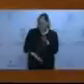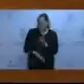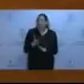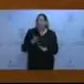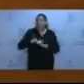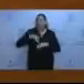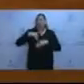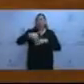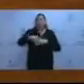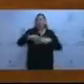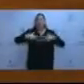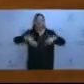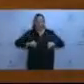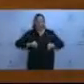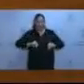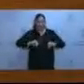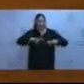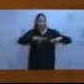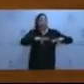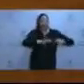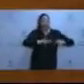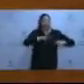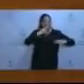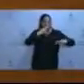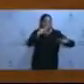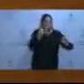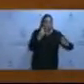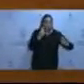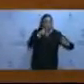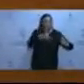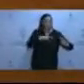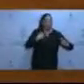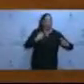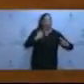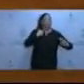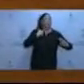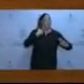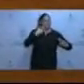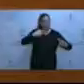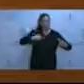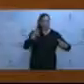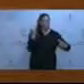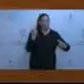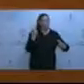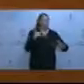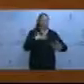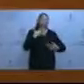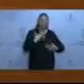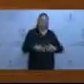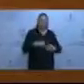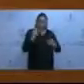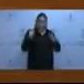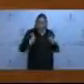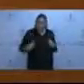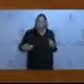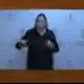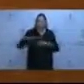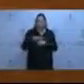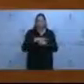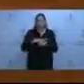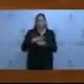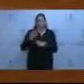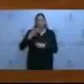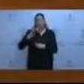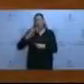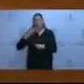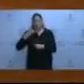son de titularidad pública corren algún riesgo en este sentido de perder ese carácter, y le vuelvo a hablar de Boves, ¿qué pasa si no se